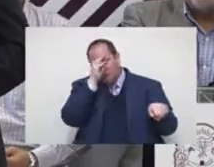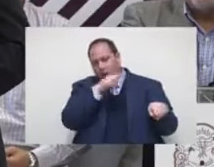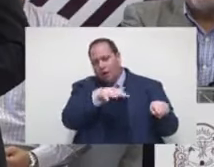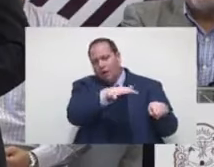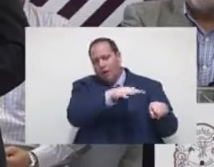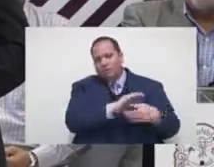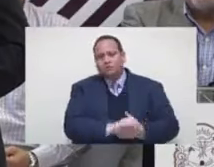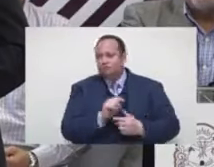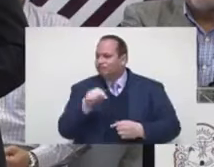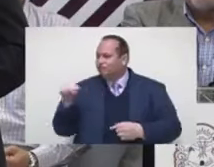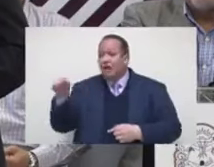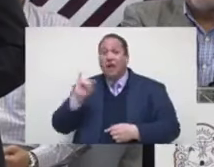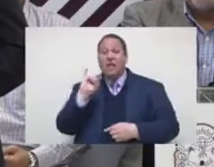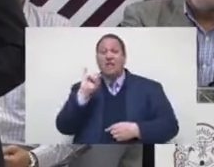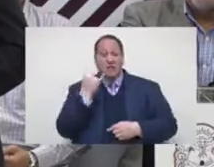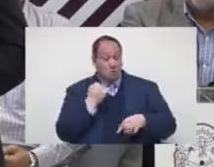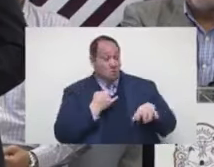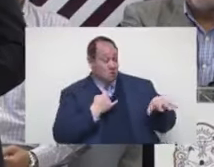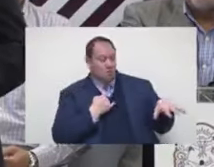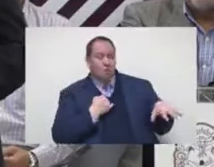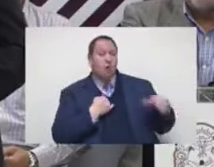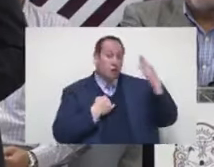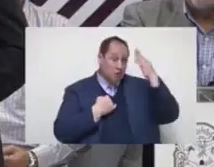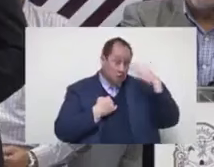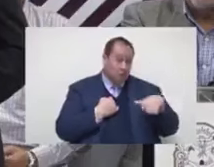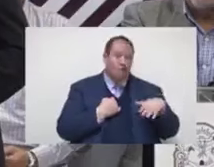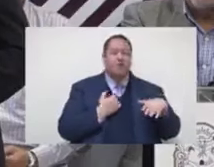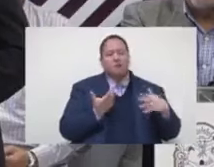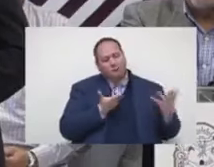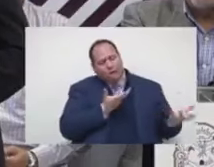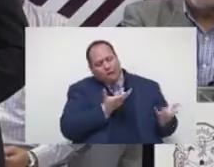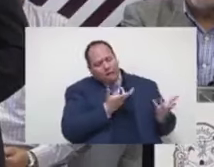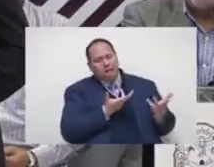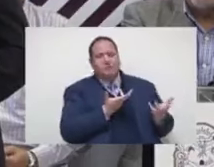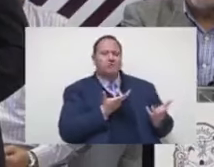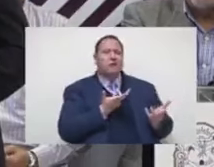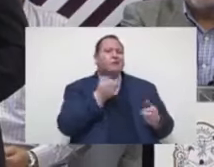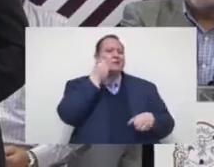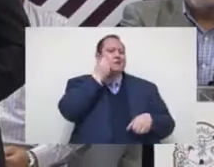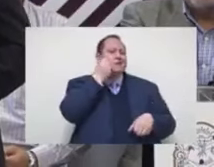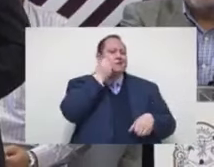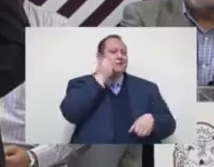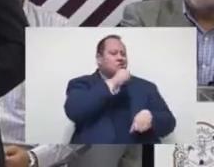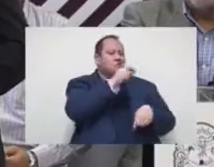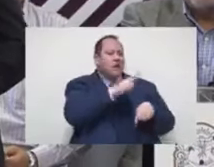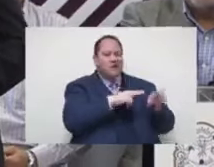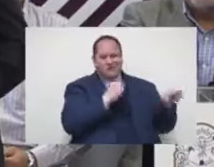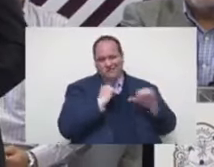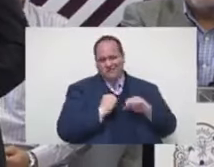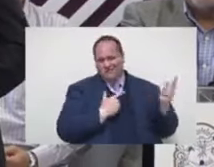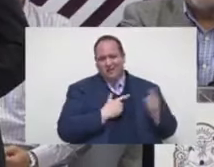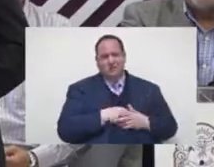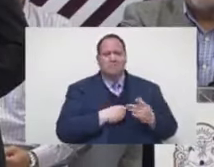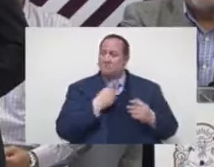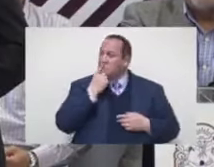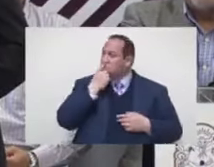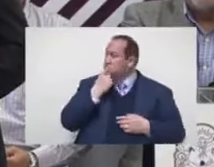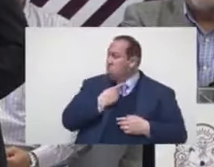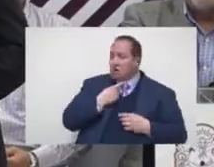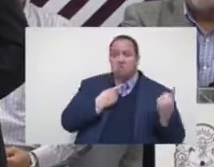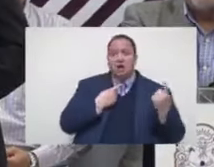¿no? Por lo que respecta a Tijuana, hasta tengo este conocimiento, ya en pláticas de coordinación con el señor secretario, sí, me dijo que